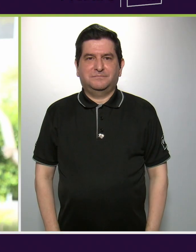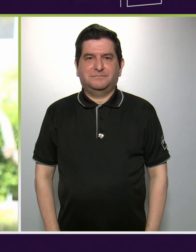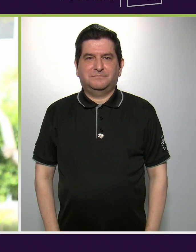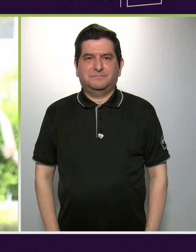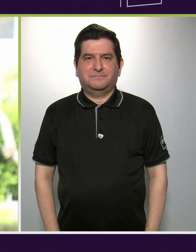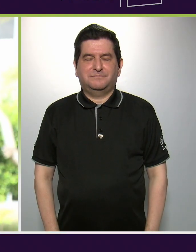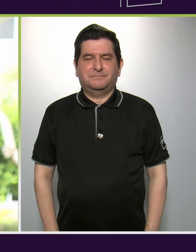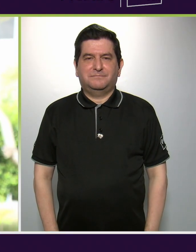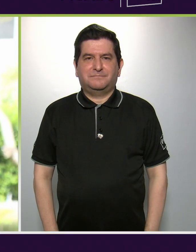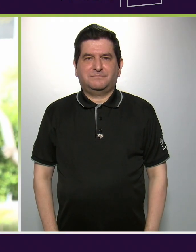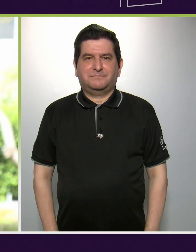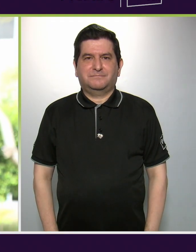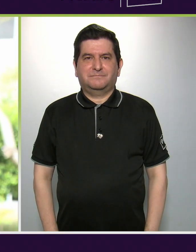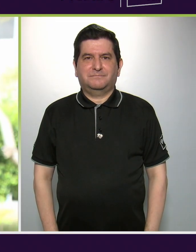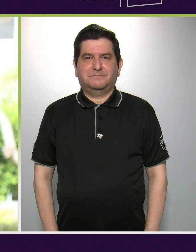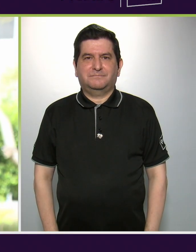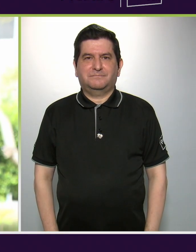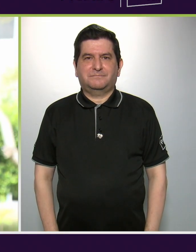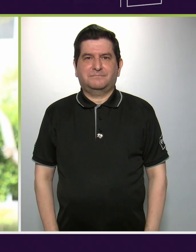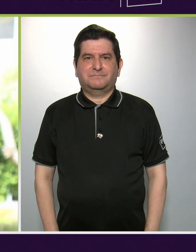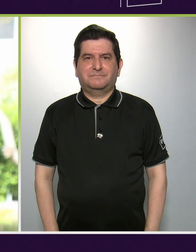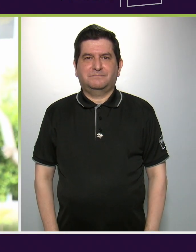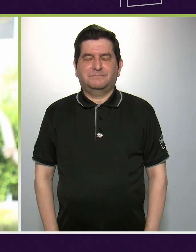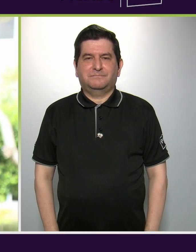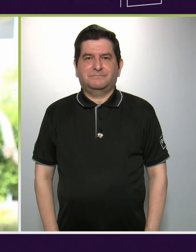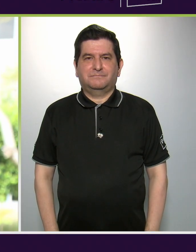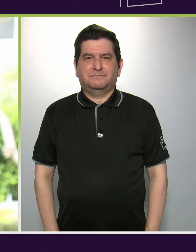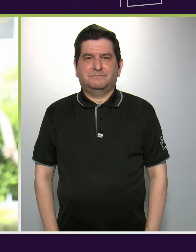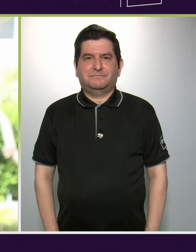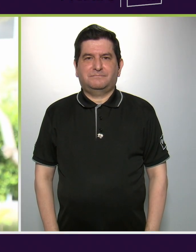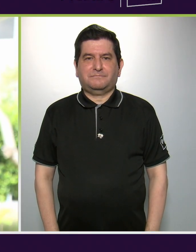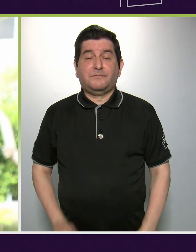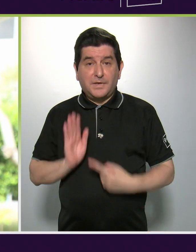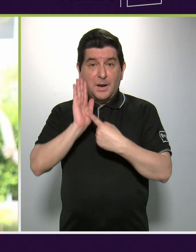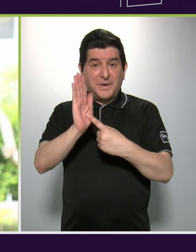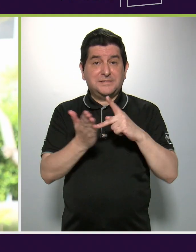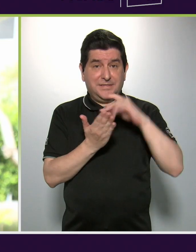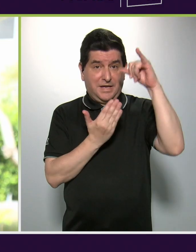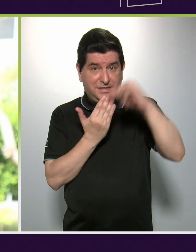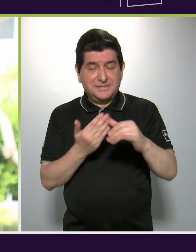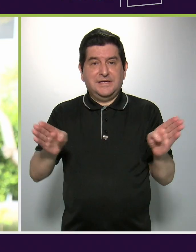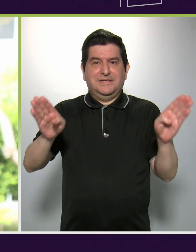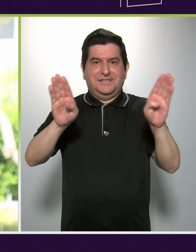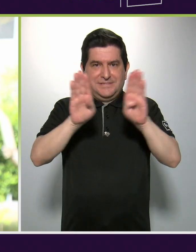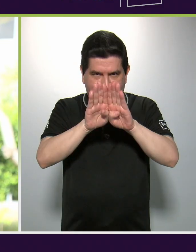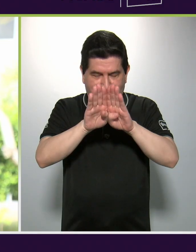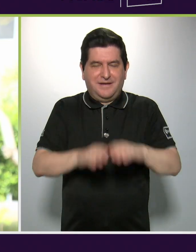También se presentó un proyecto para el cierre del programa de educación para personas